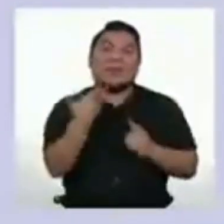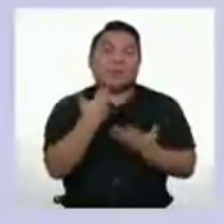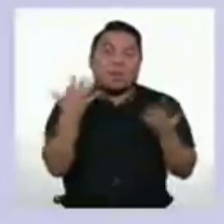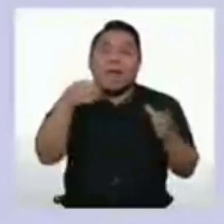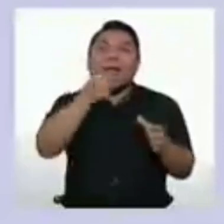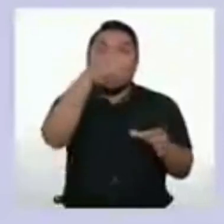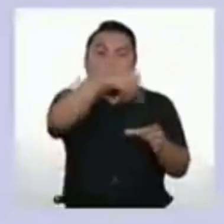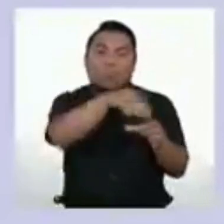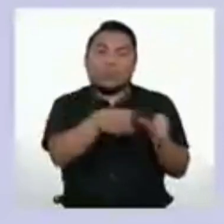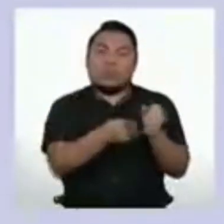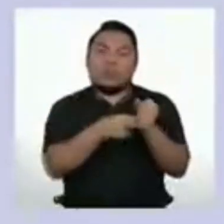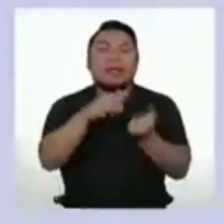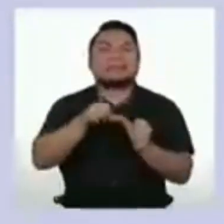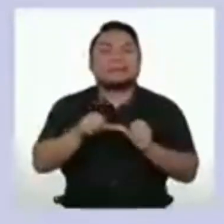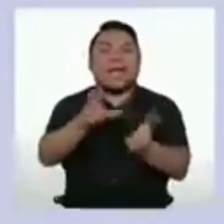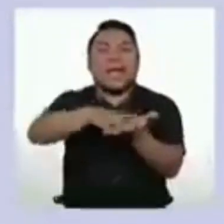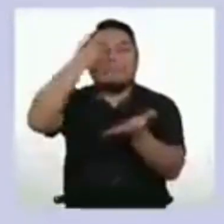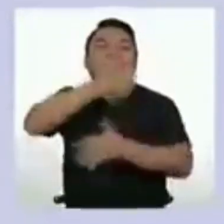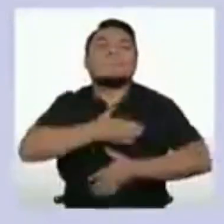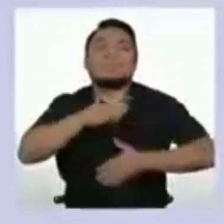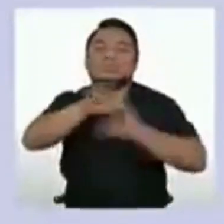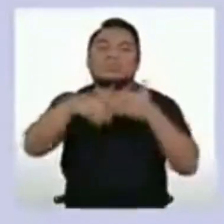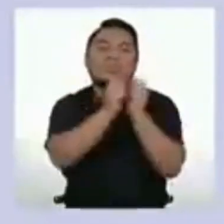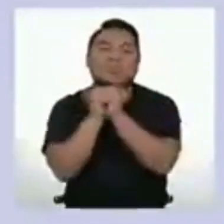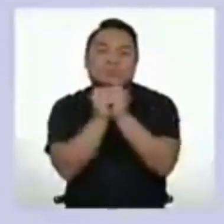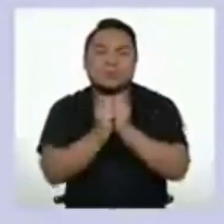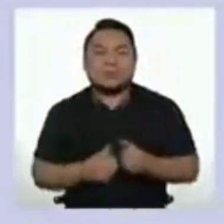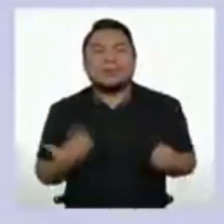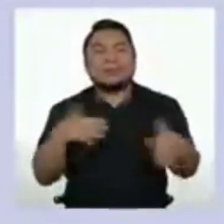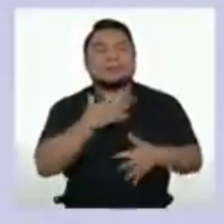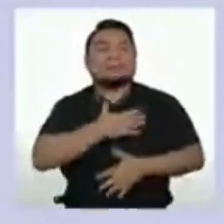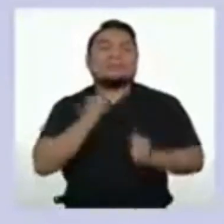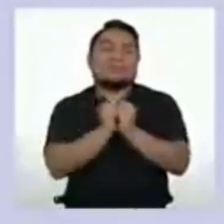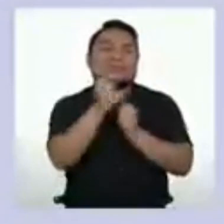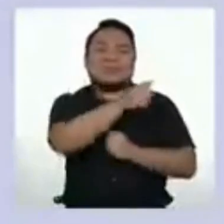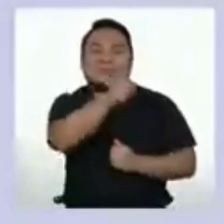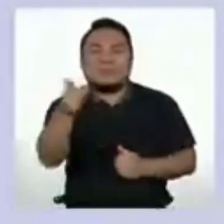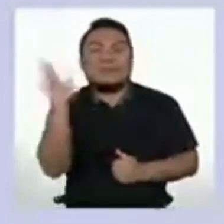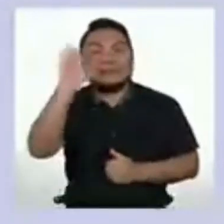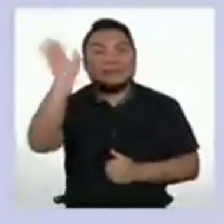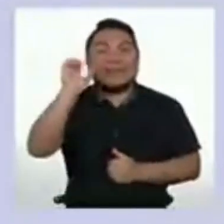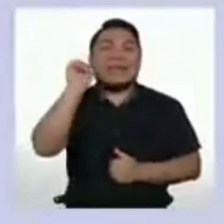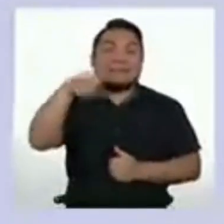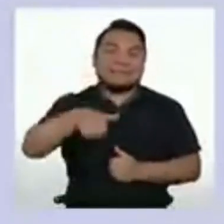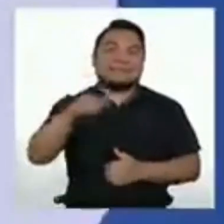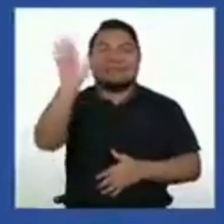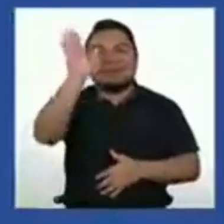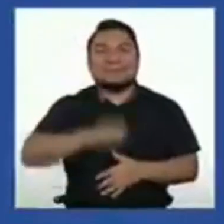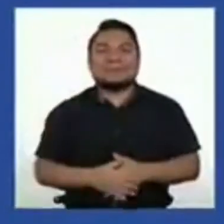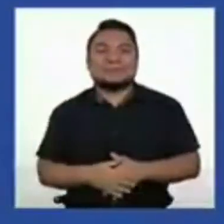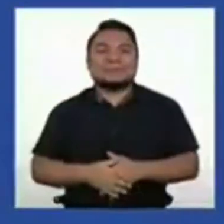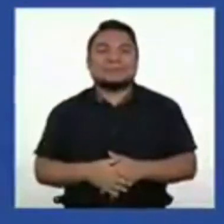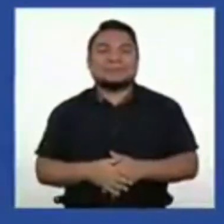alberjas remojadas para seguir aprendiendo y divirtiéndonos todos juntos. Me ha encantado pasar el día con todos ustedes. Nos vemos hasta la próxima.